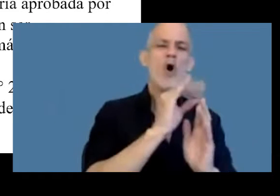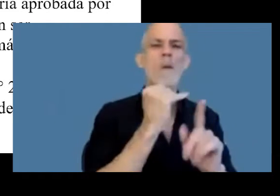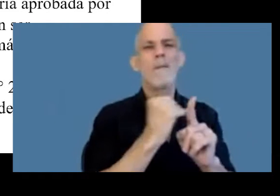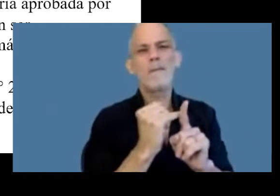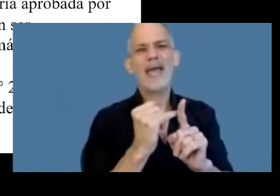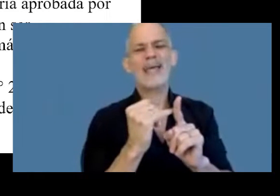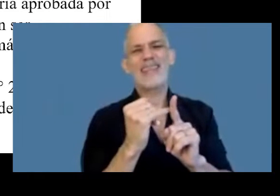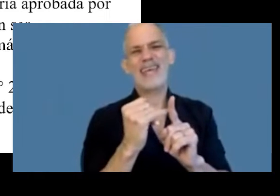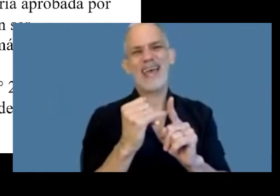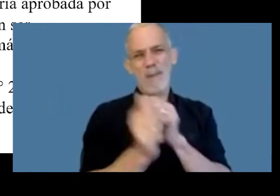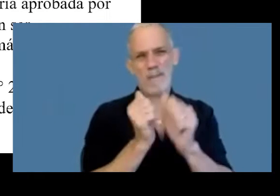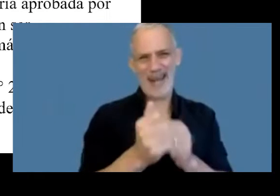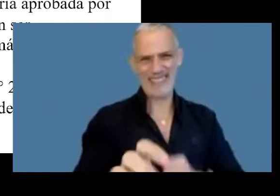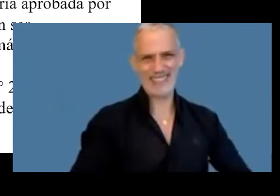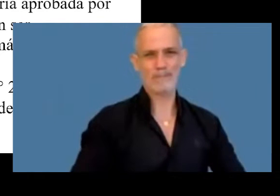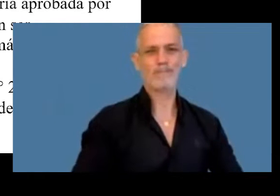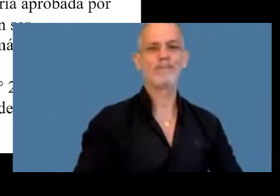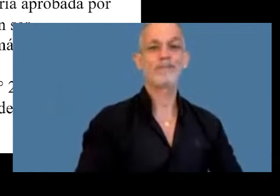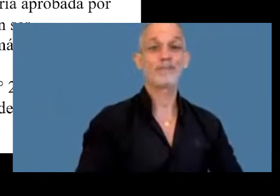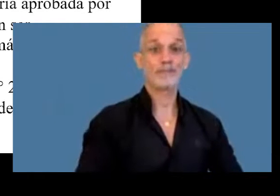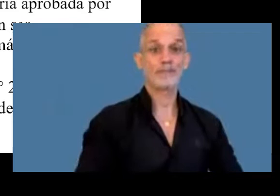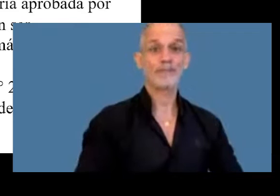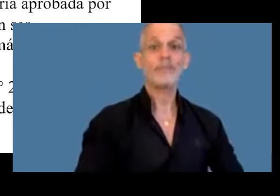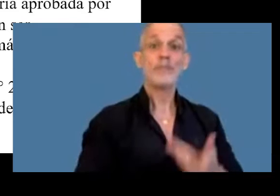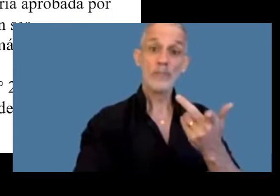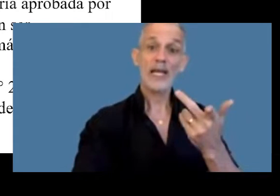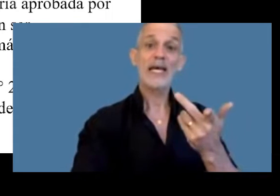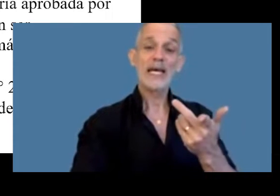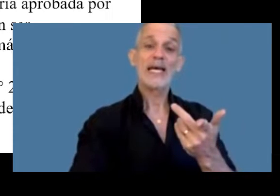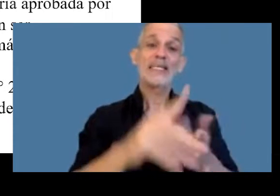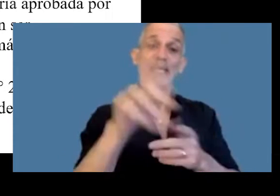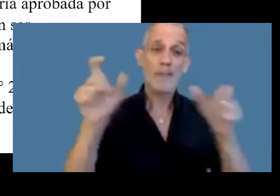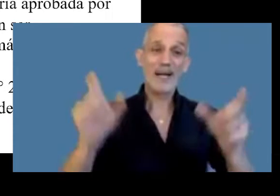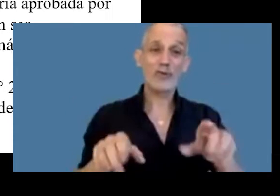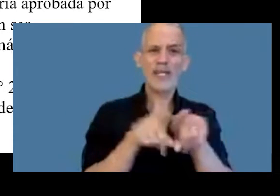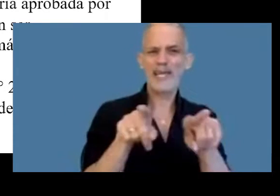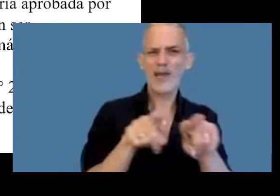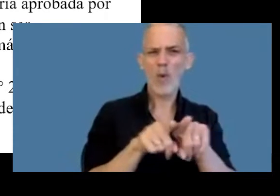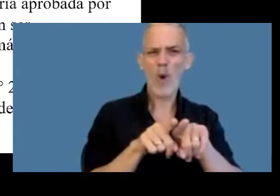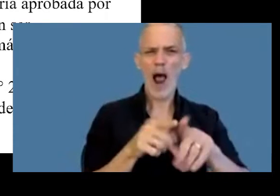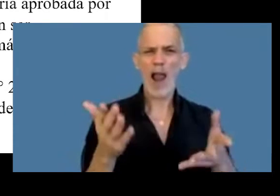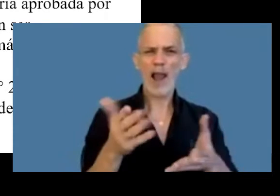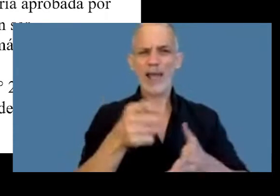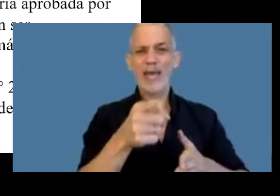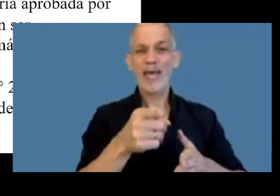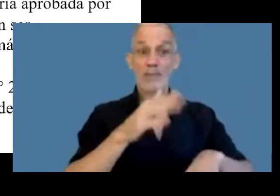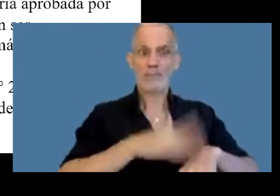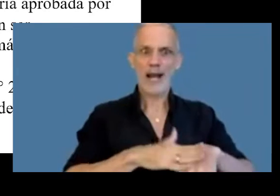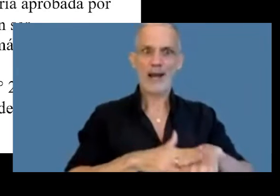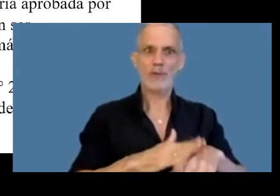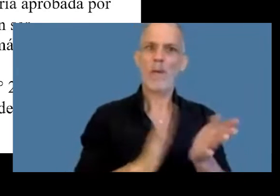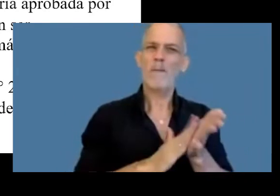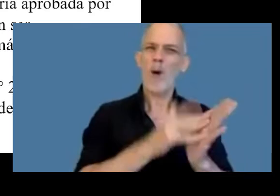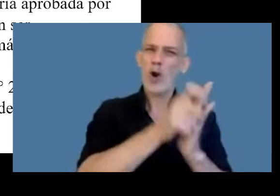mediana empresa. Estos contribuyentes, al igual que responsables del monotributo,